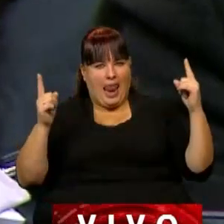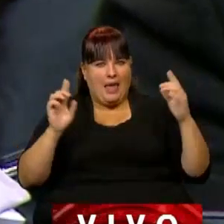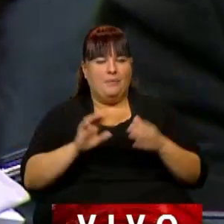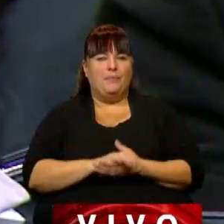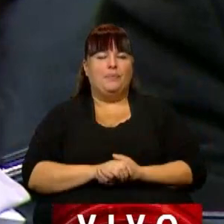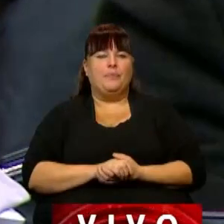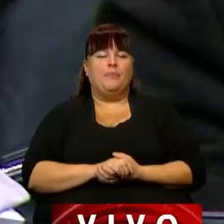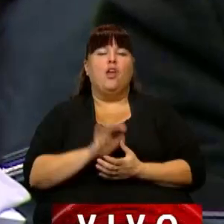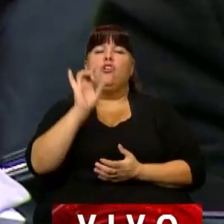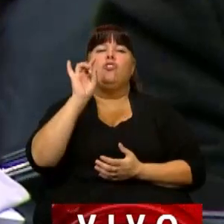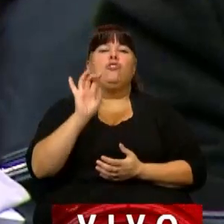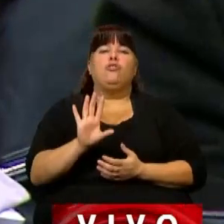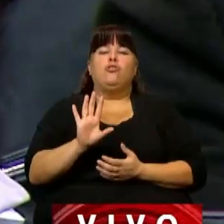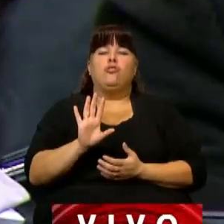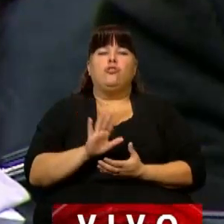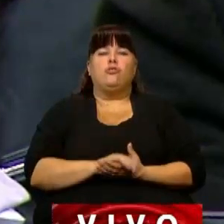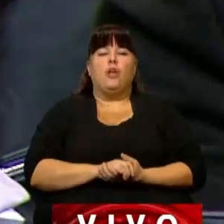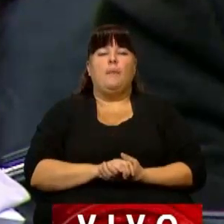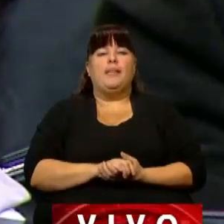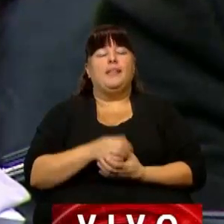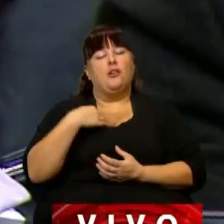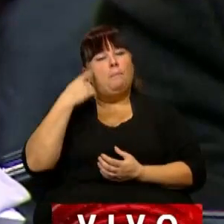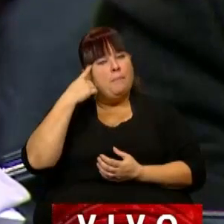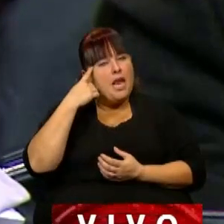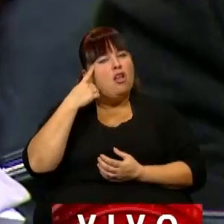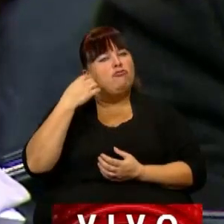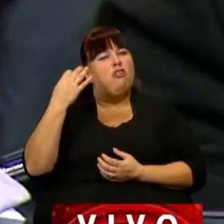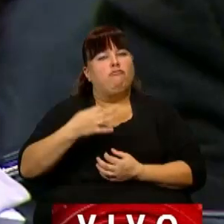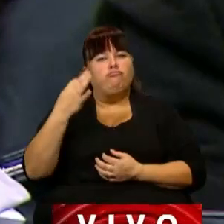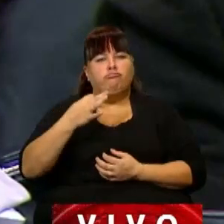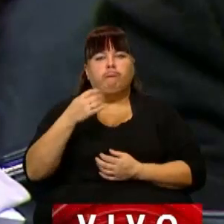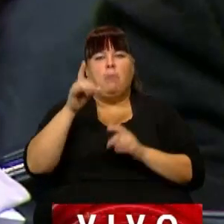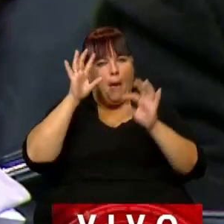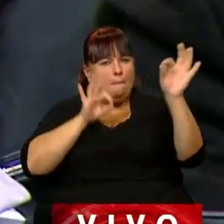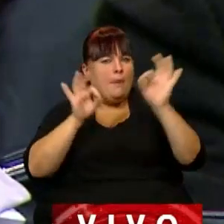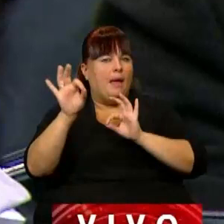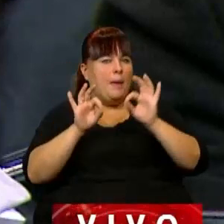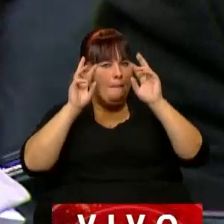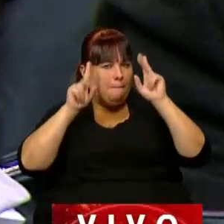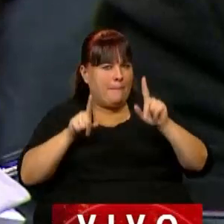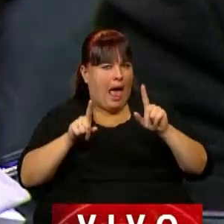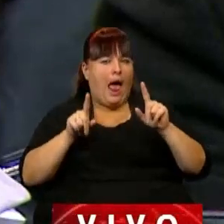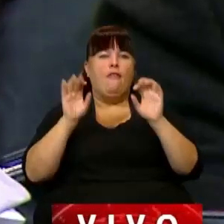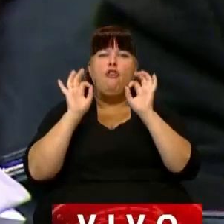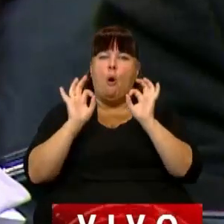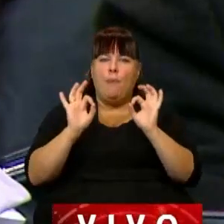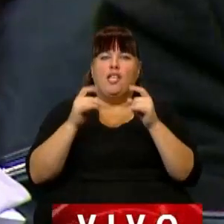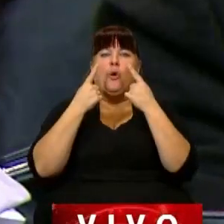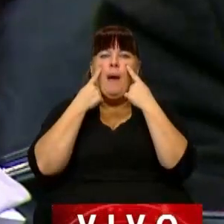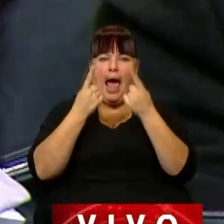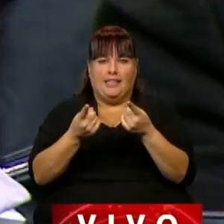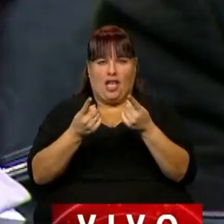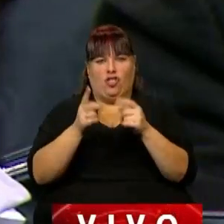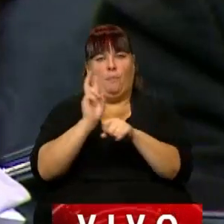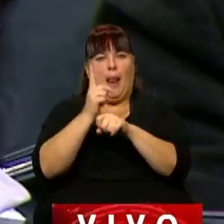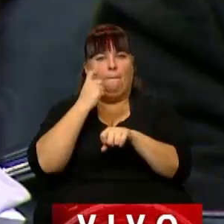presidente, solamente que me parece muy apropiada la estrategia integral de atención,